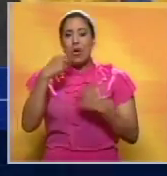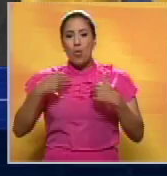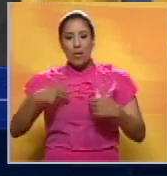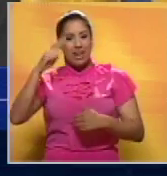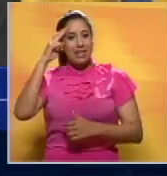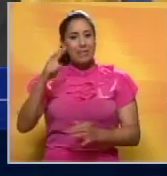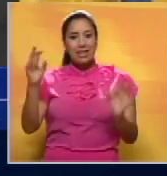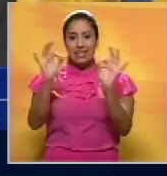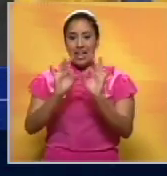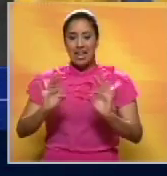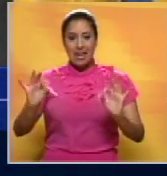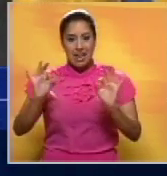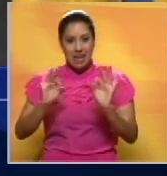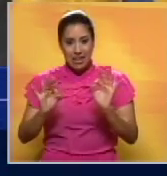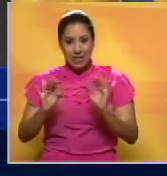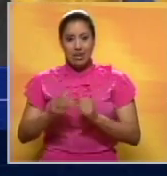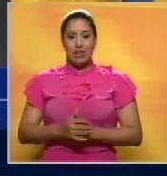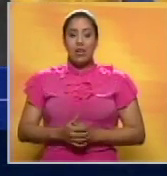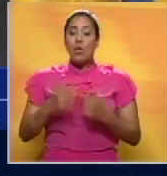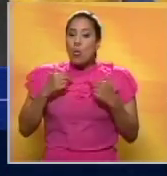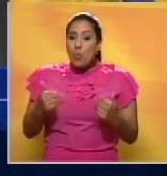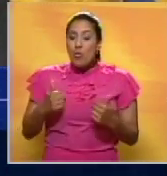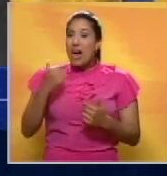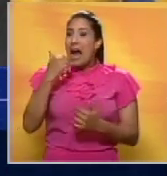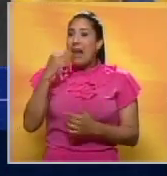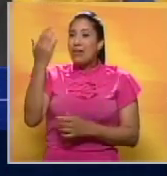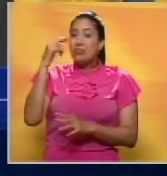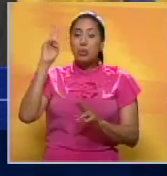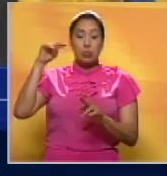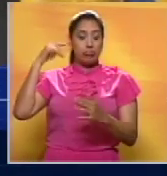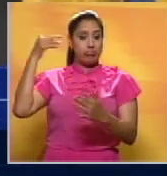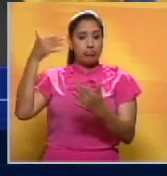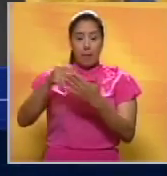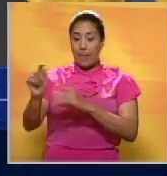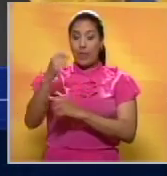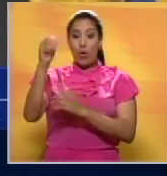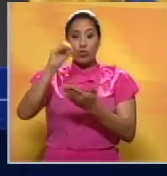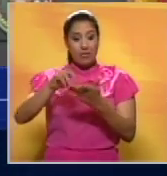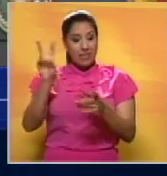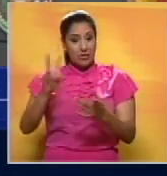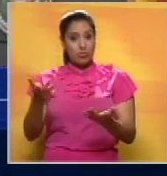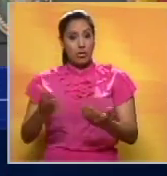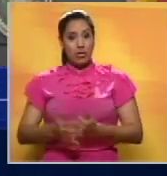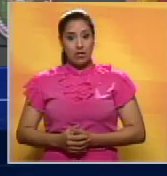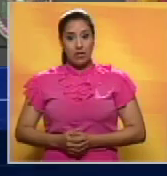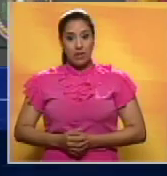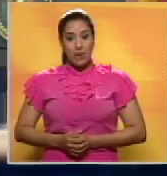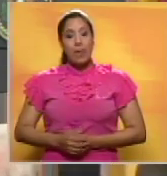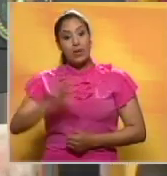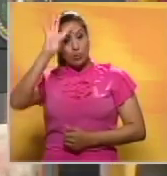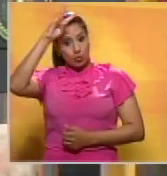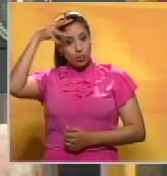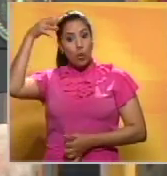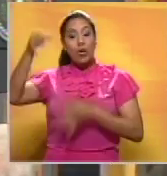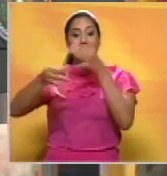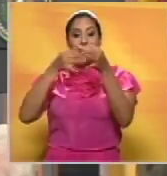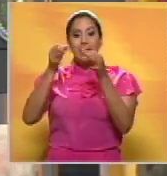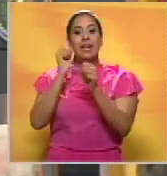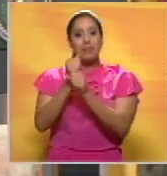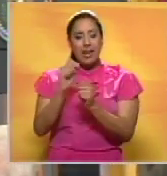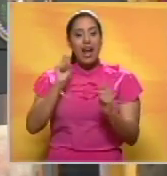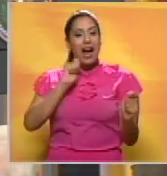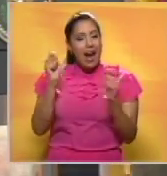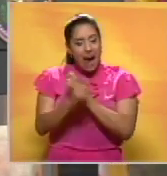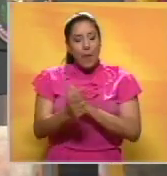Desde el punto de vista humanitario, es como nada visto en mucho tiempo. Trump afirmó que espera un